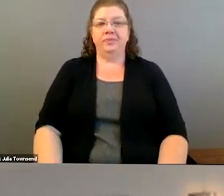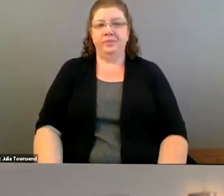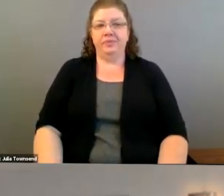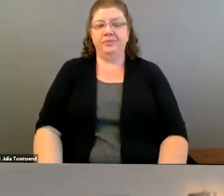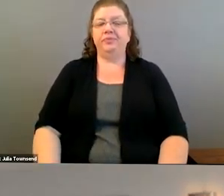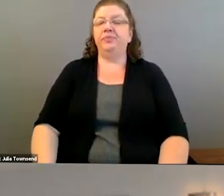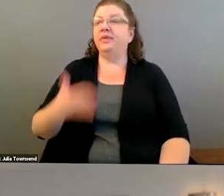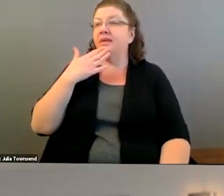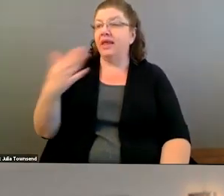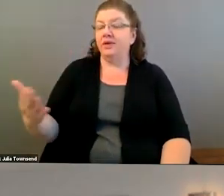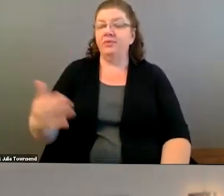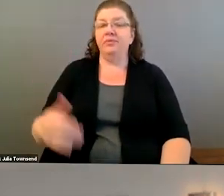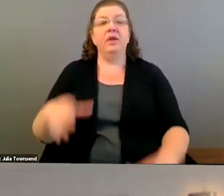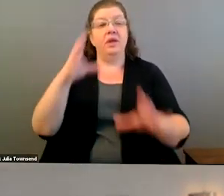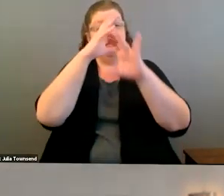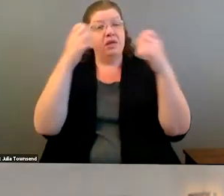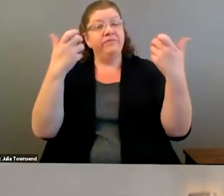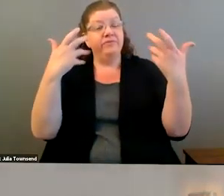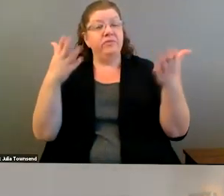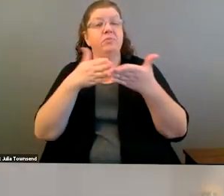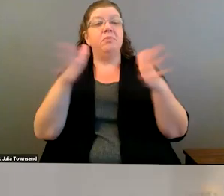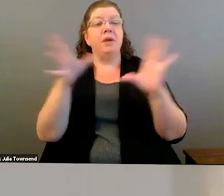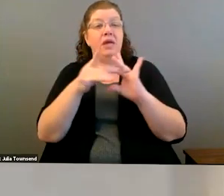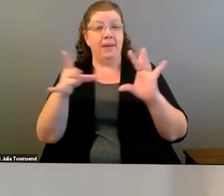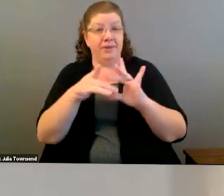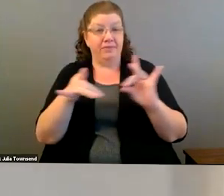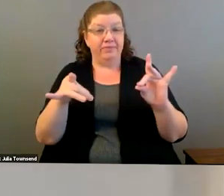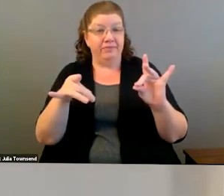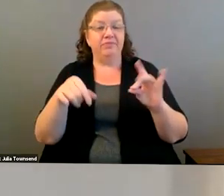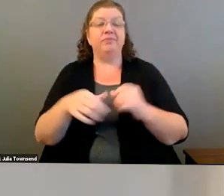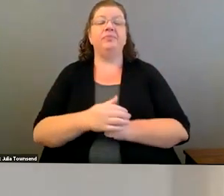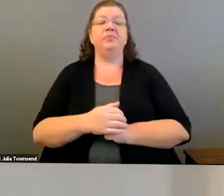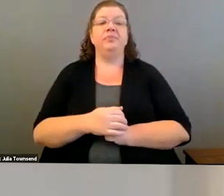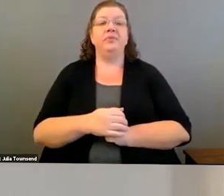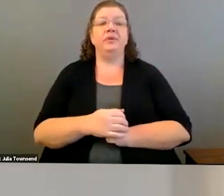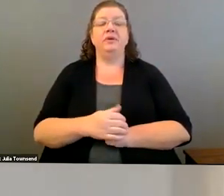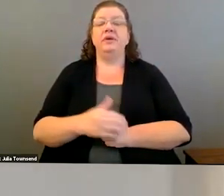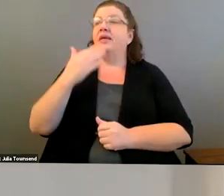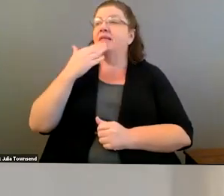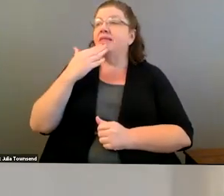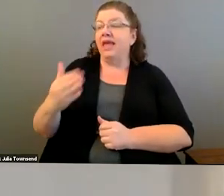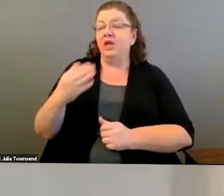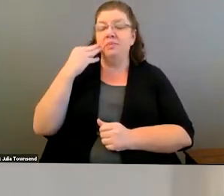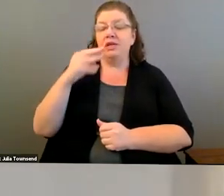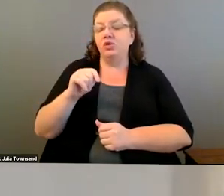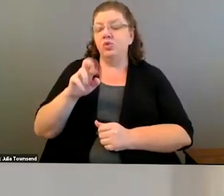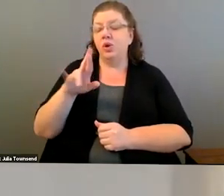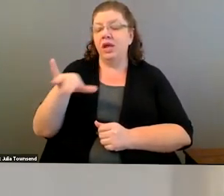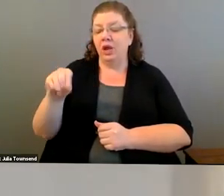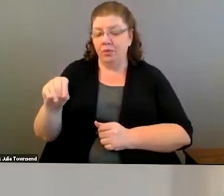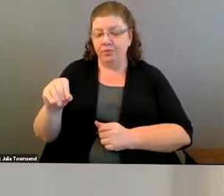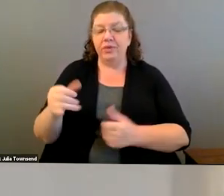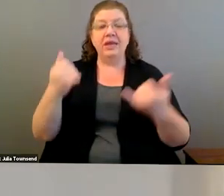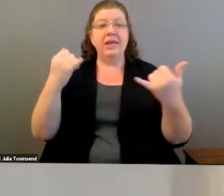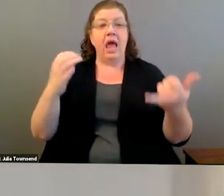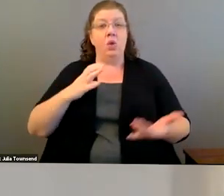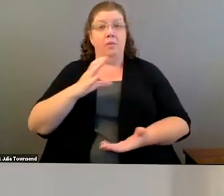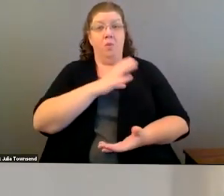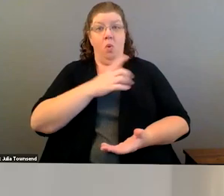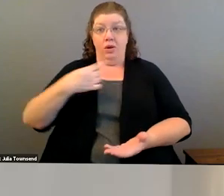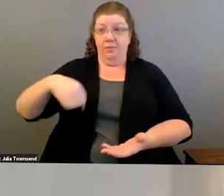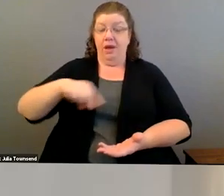gracias presenta ahora esto concluye los comentarios públicos gracias señora trujillo y ahora los números del consejo y